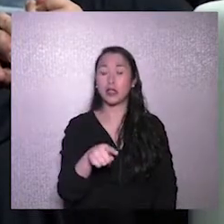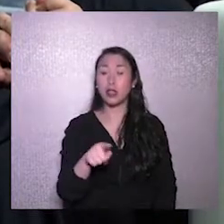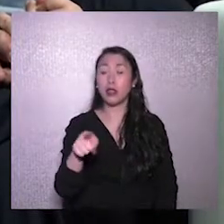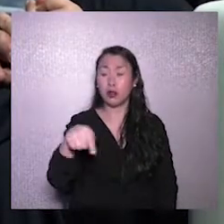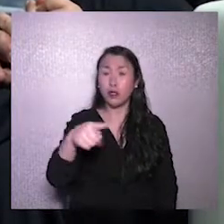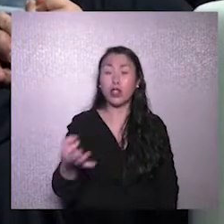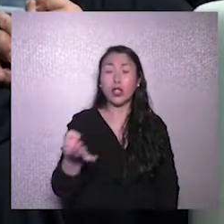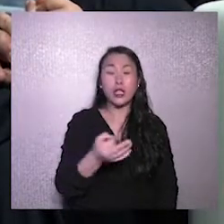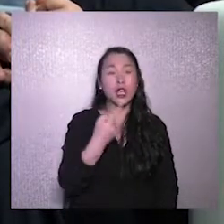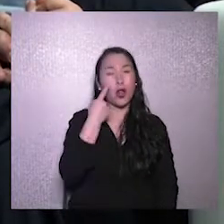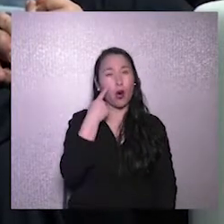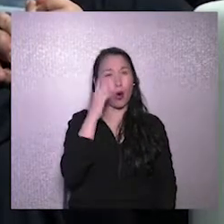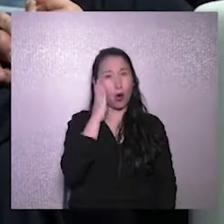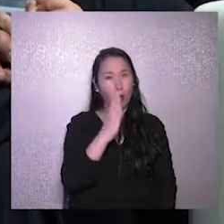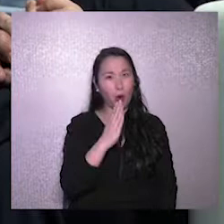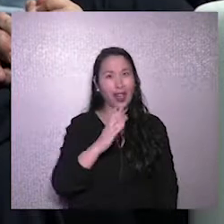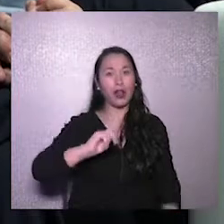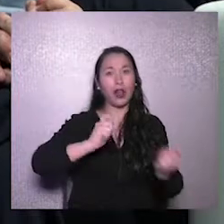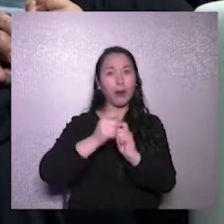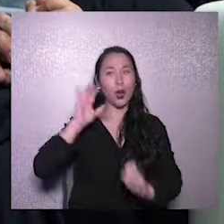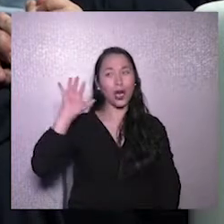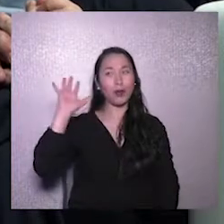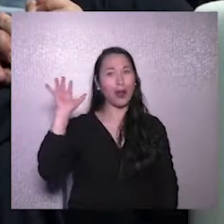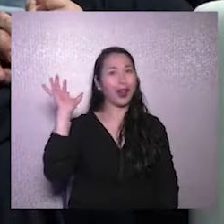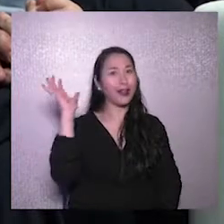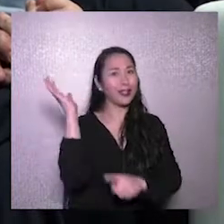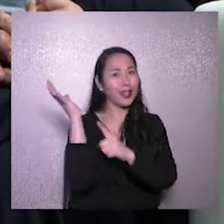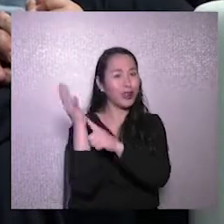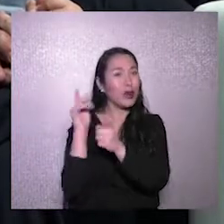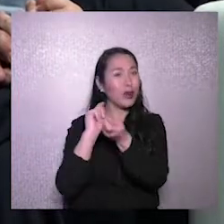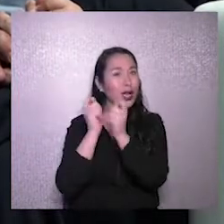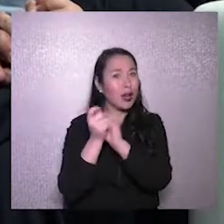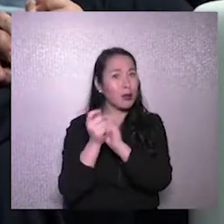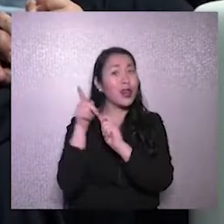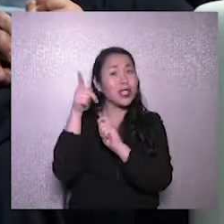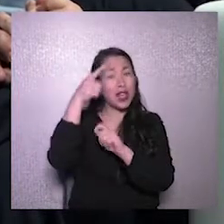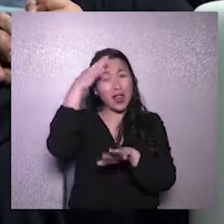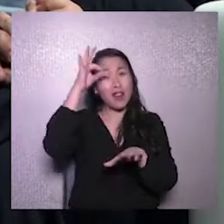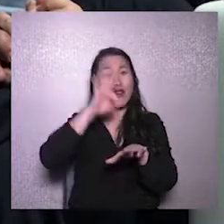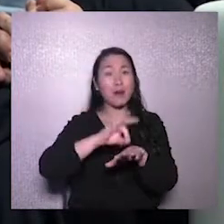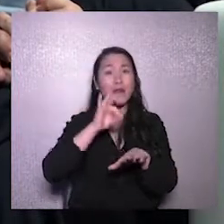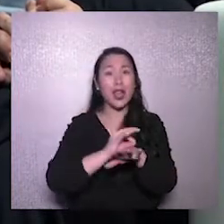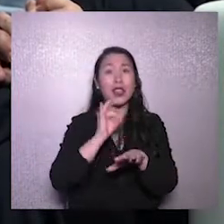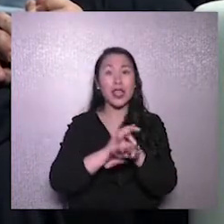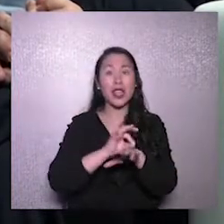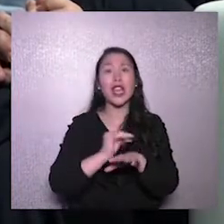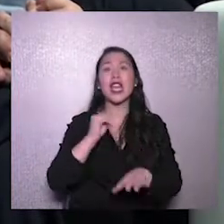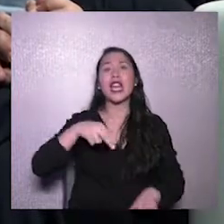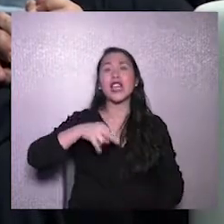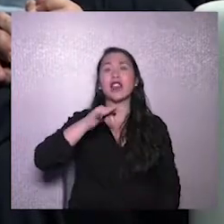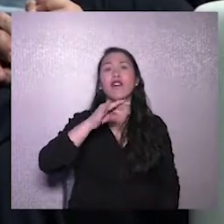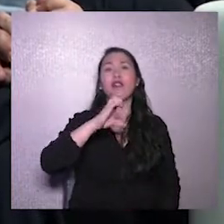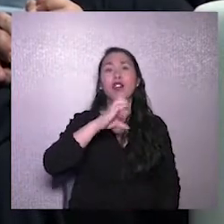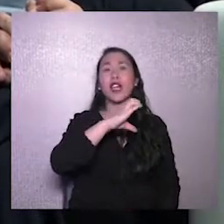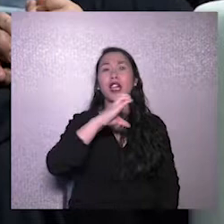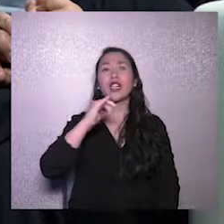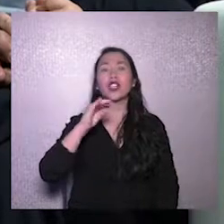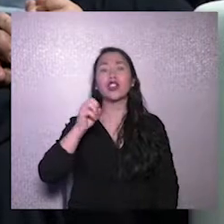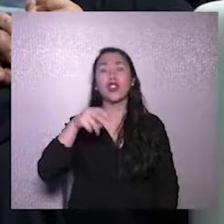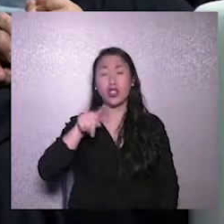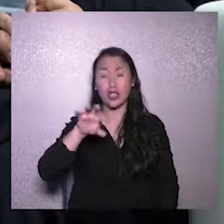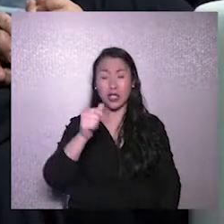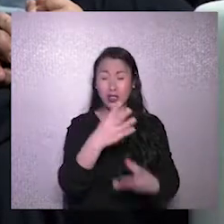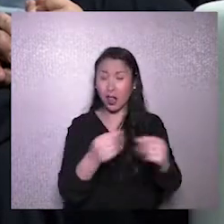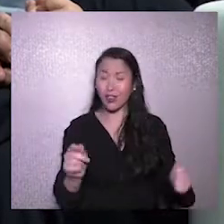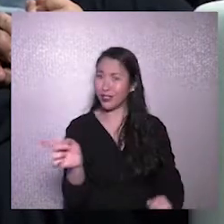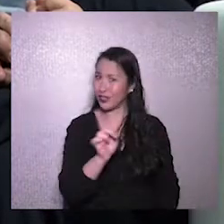dicen, ojo, el cambio climático. El cambio climático, las enfermedades infecciosas en el mundo no han desaparecido, y no han desaparecido en